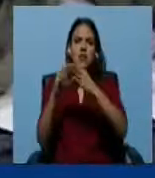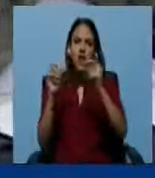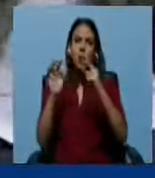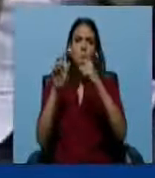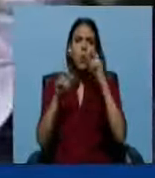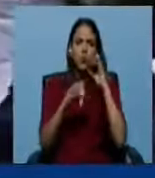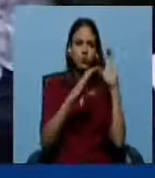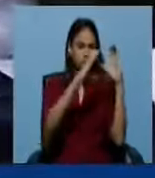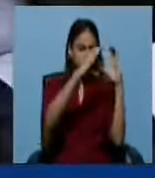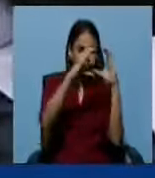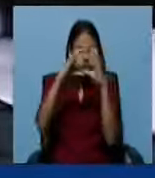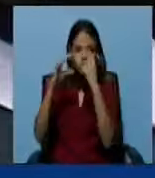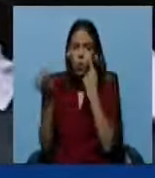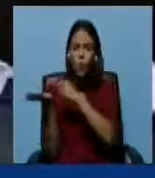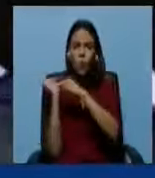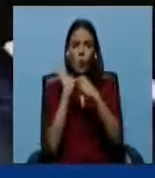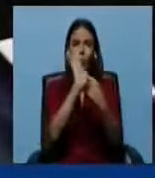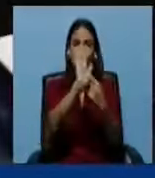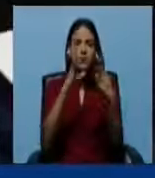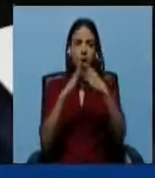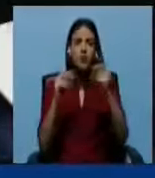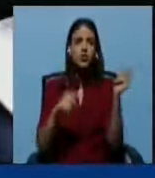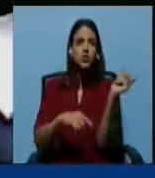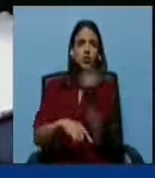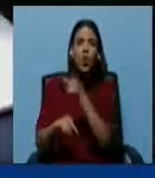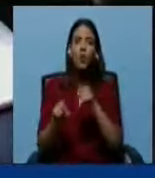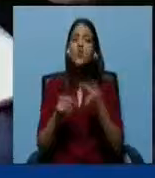Martínez, Luis Reyes Reyes.